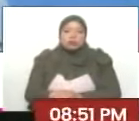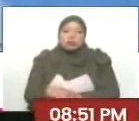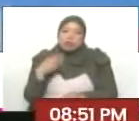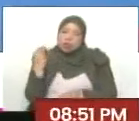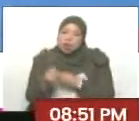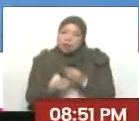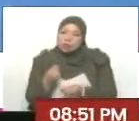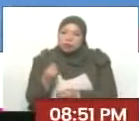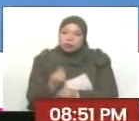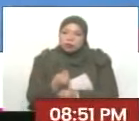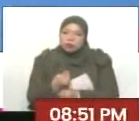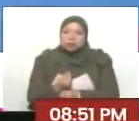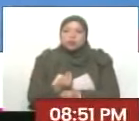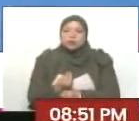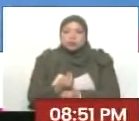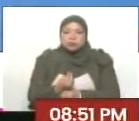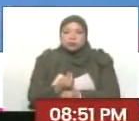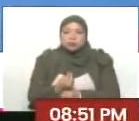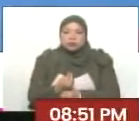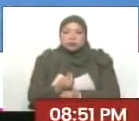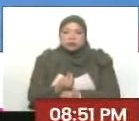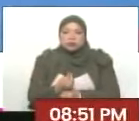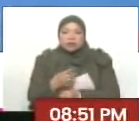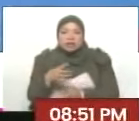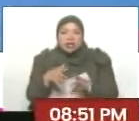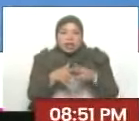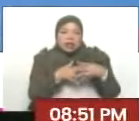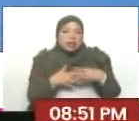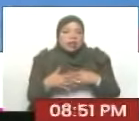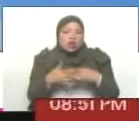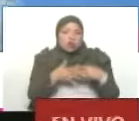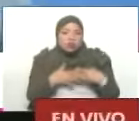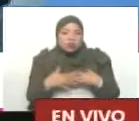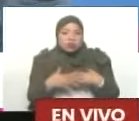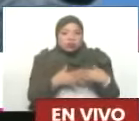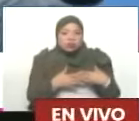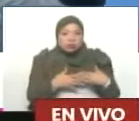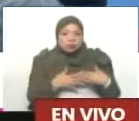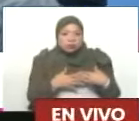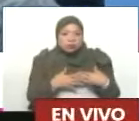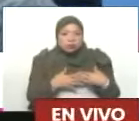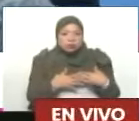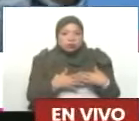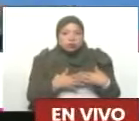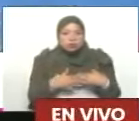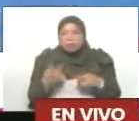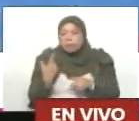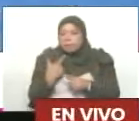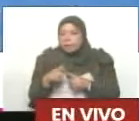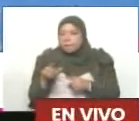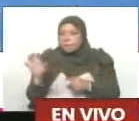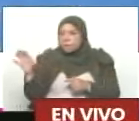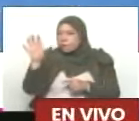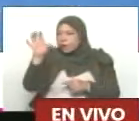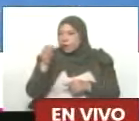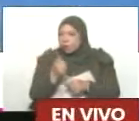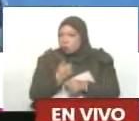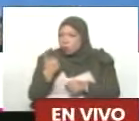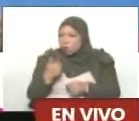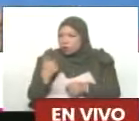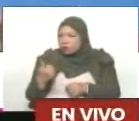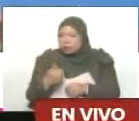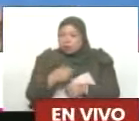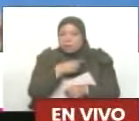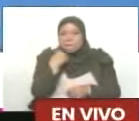haría estos países? ¿Qué haría Estados Unidos si un país X le atacara una embajada y matara a todo